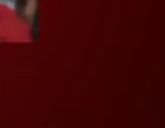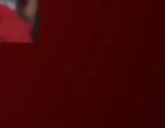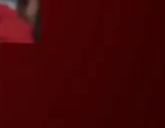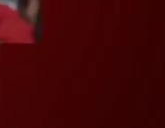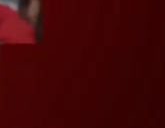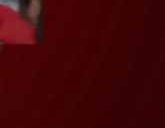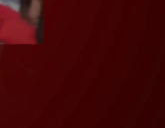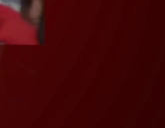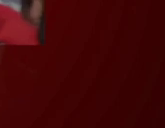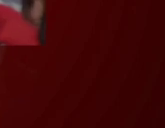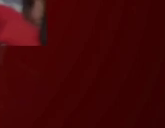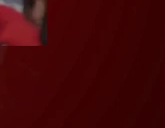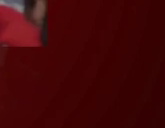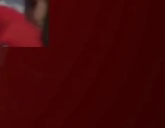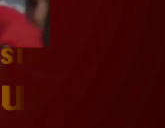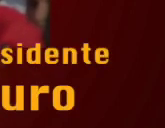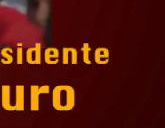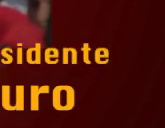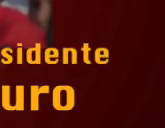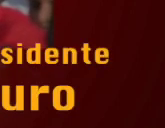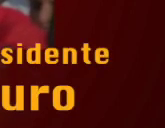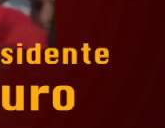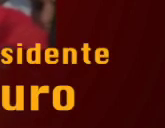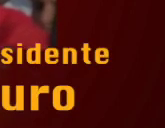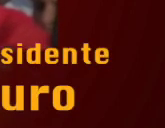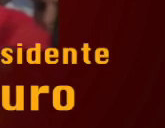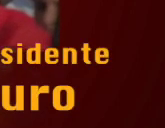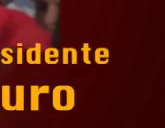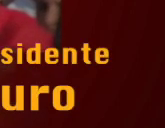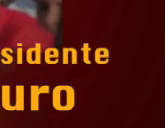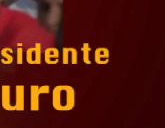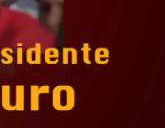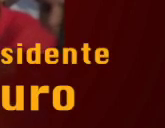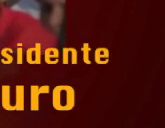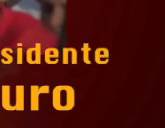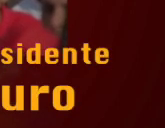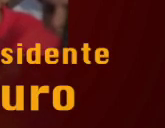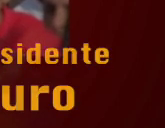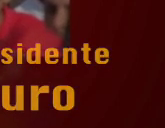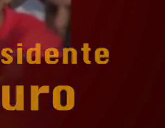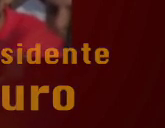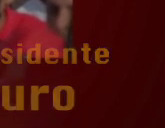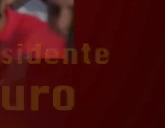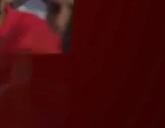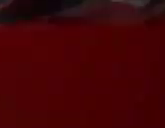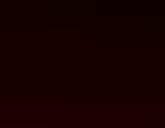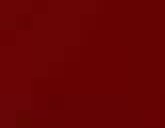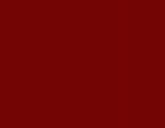Oído al tambor. Orientaciones del presidente Nicolás Maduro.